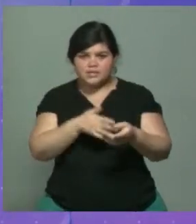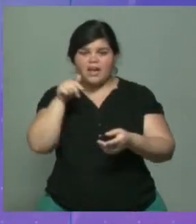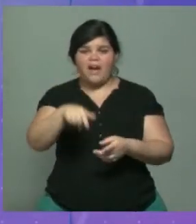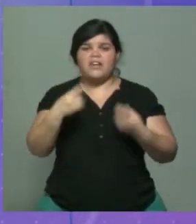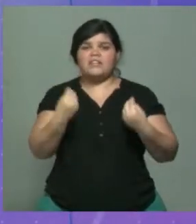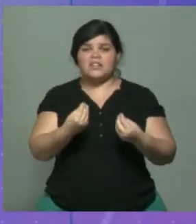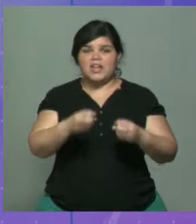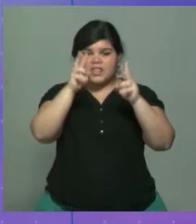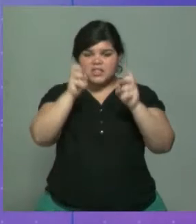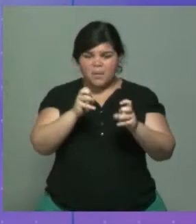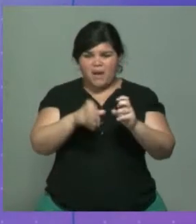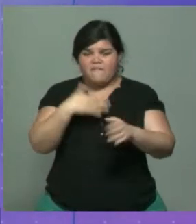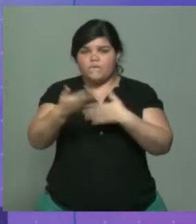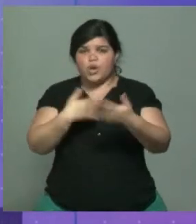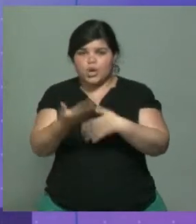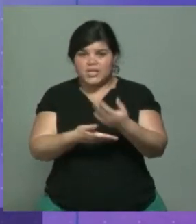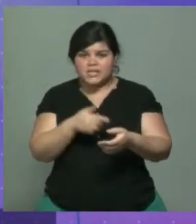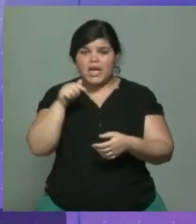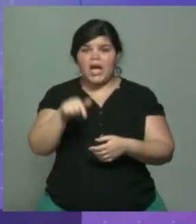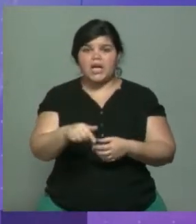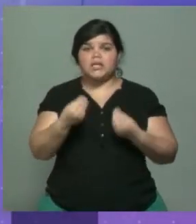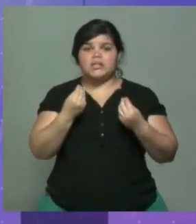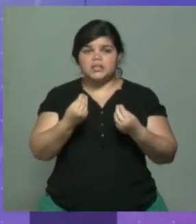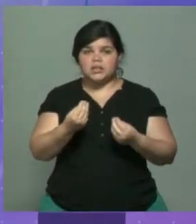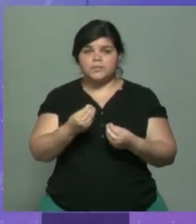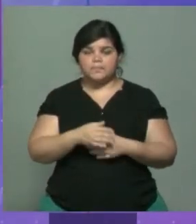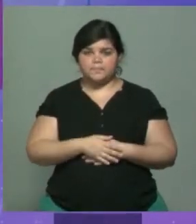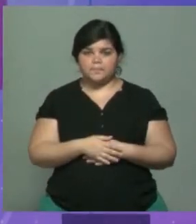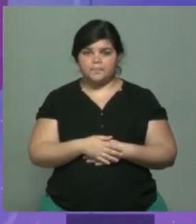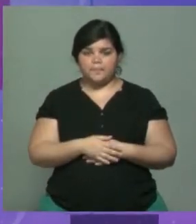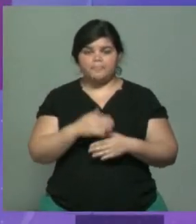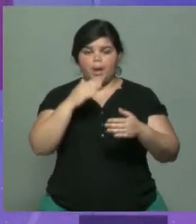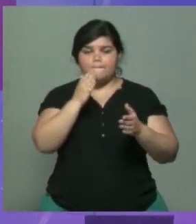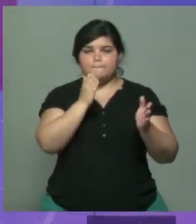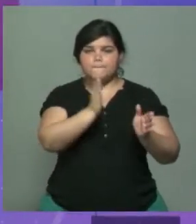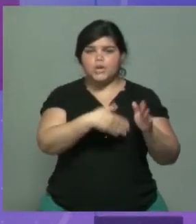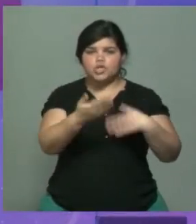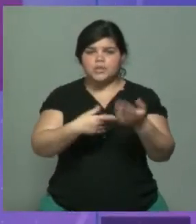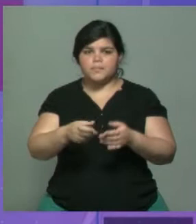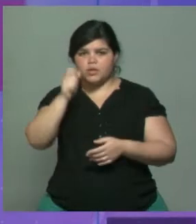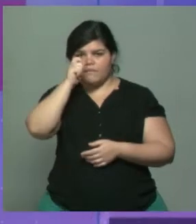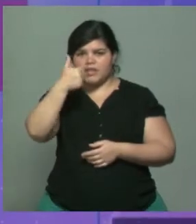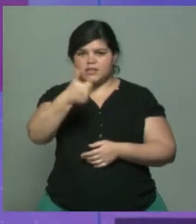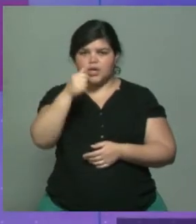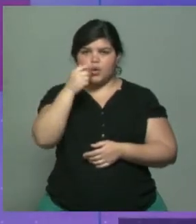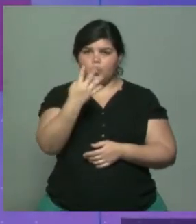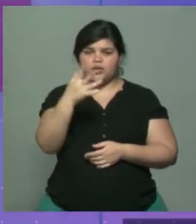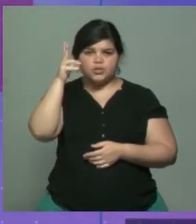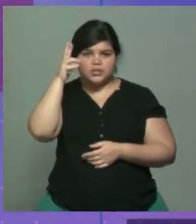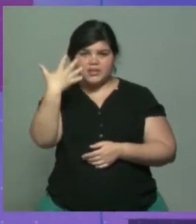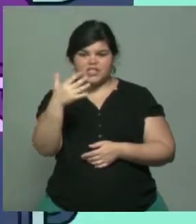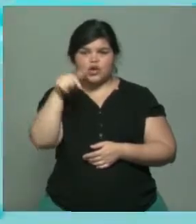violencia se un poco adopta todos los procedimientos de la ley 26485, que es la ley